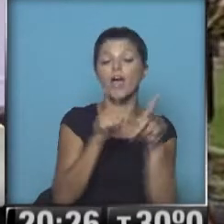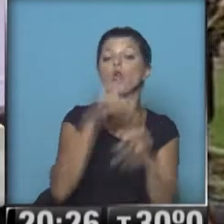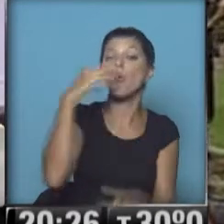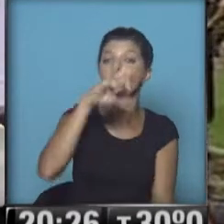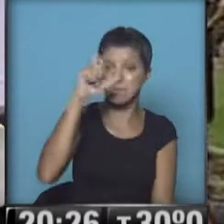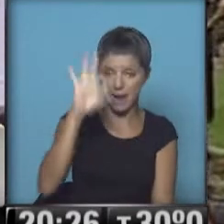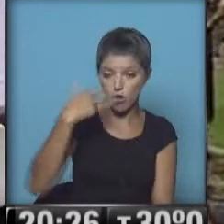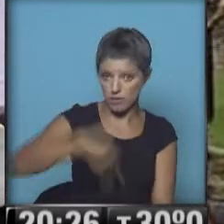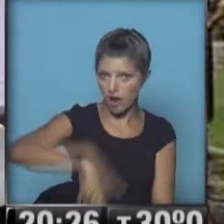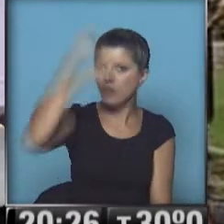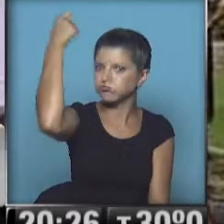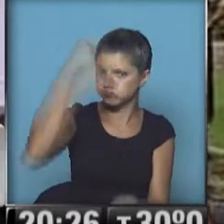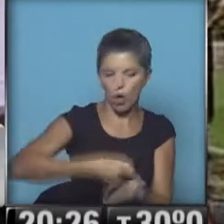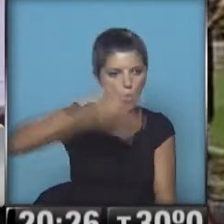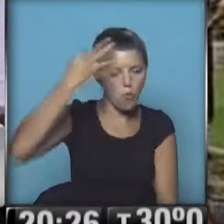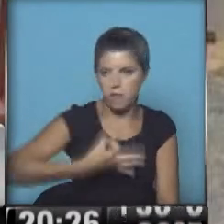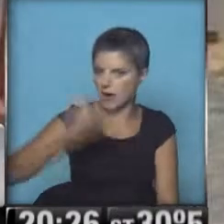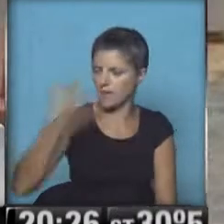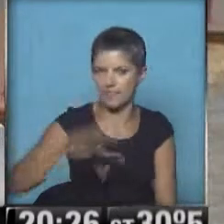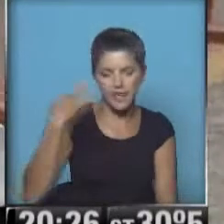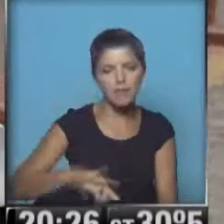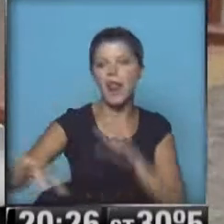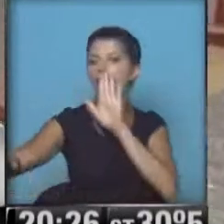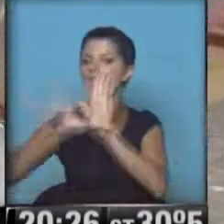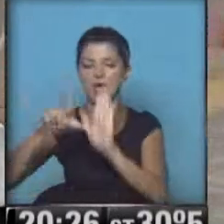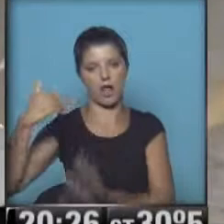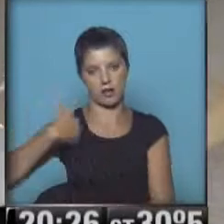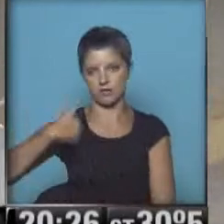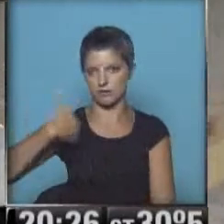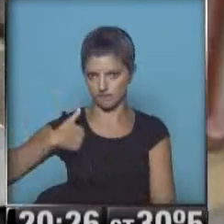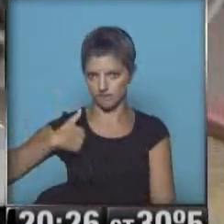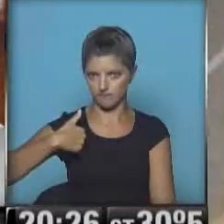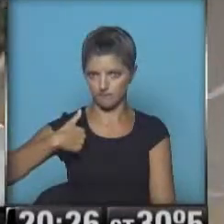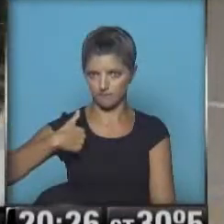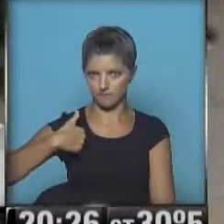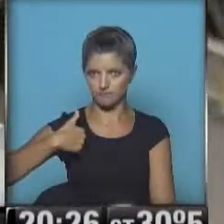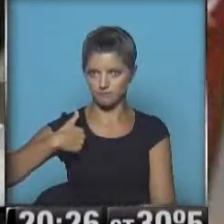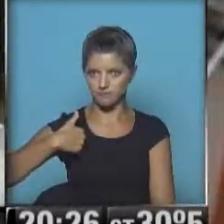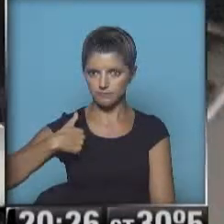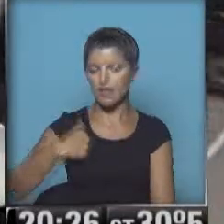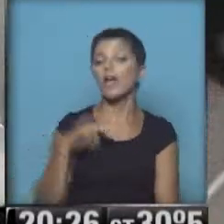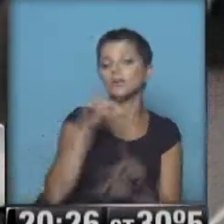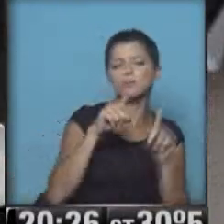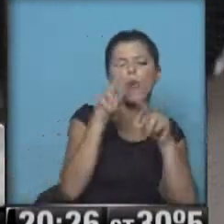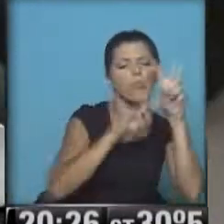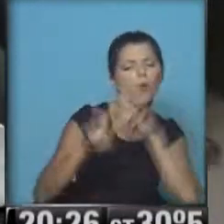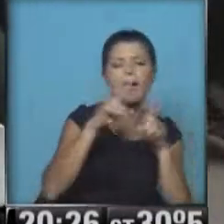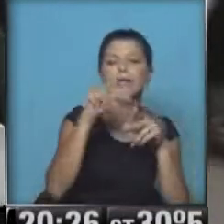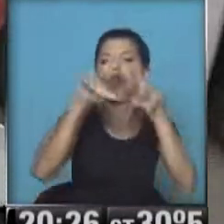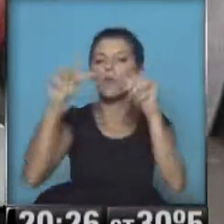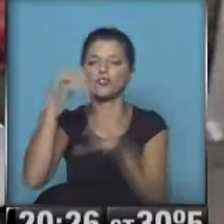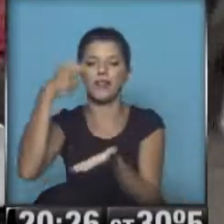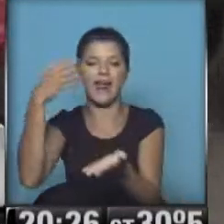va a tener que cumplir la legislación argentina, no pague los bonos